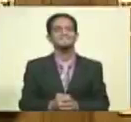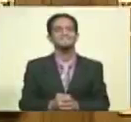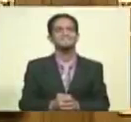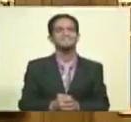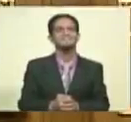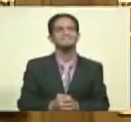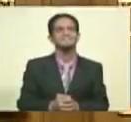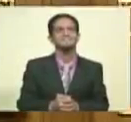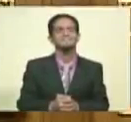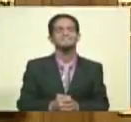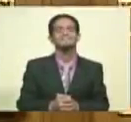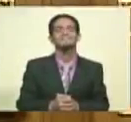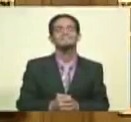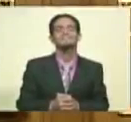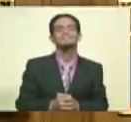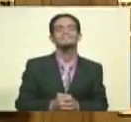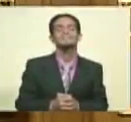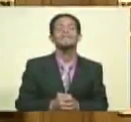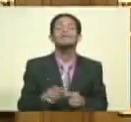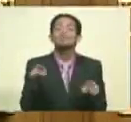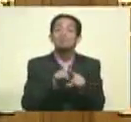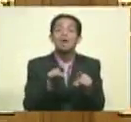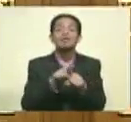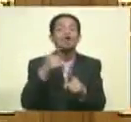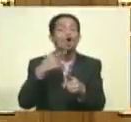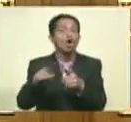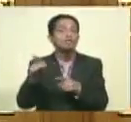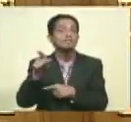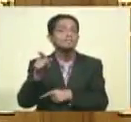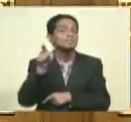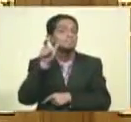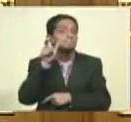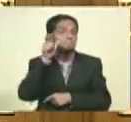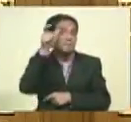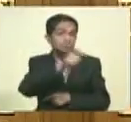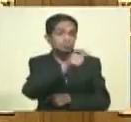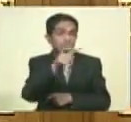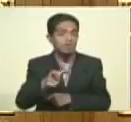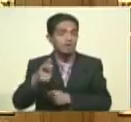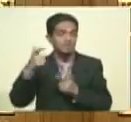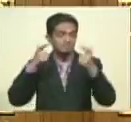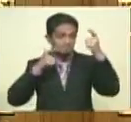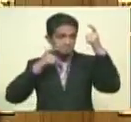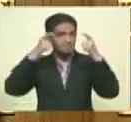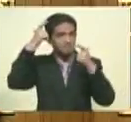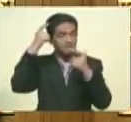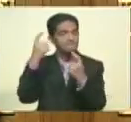Y así como otros revolucionarios en diferentes épocas, Chávez nos enseñó